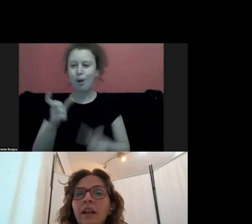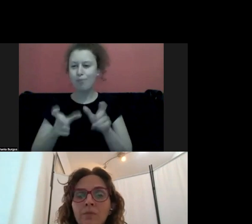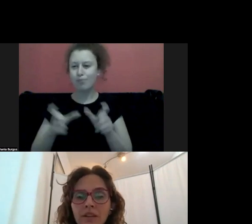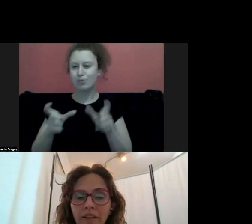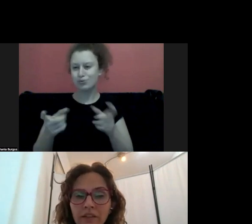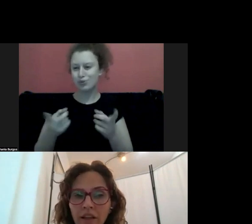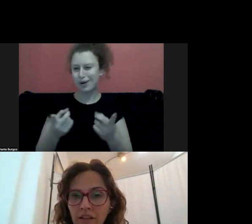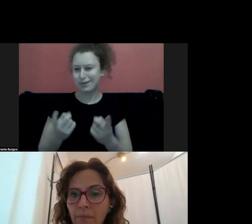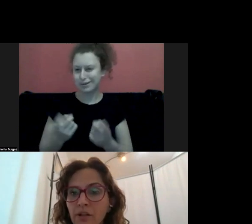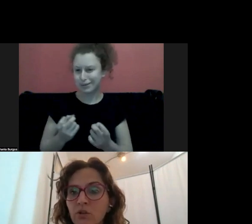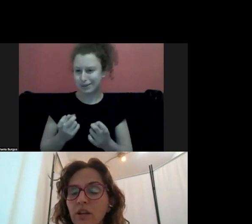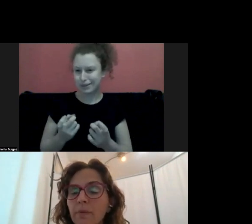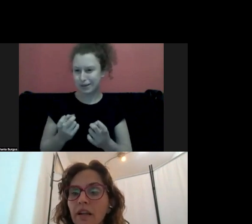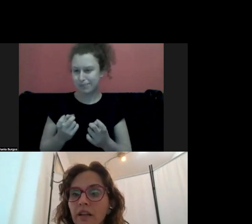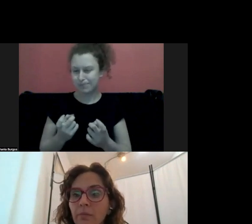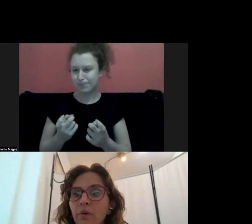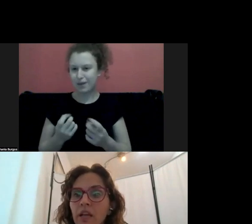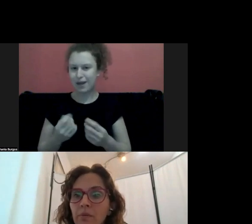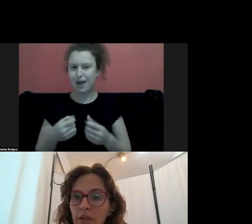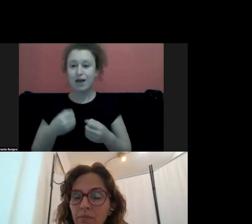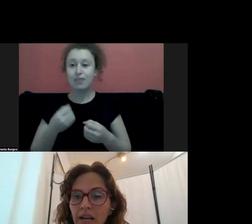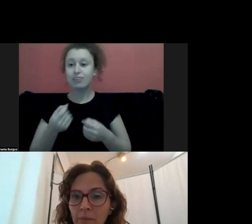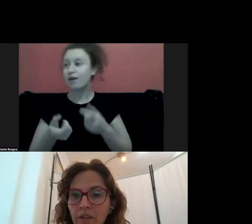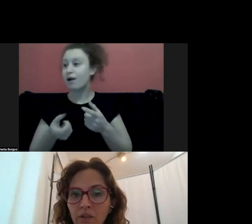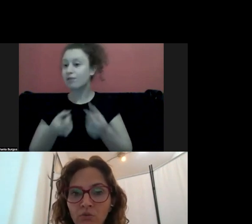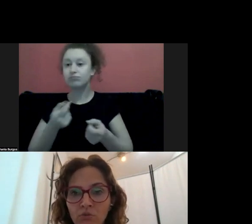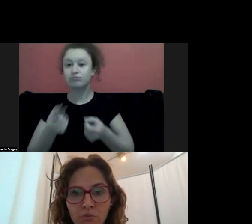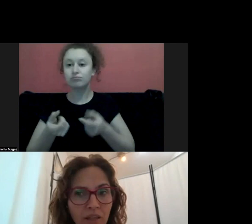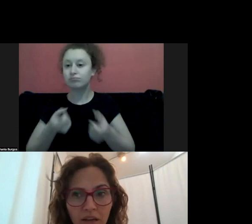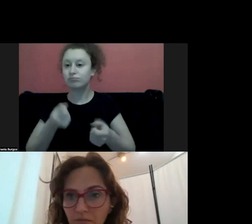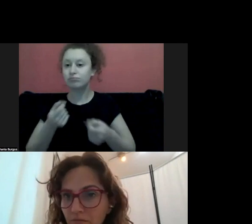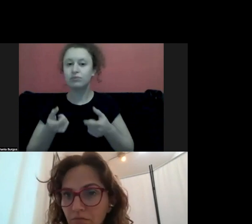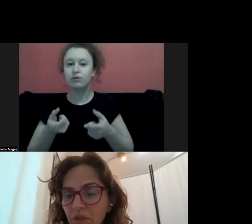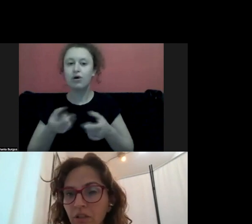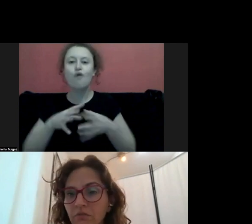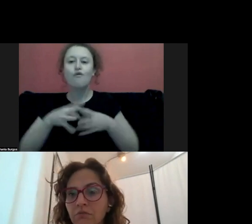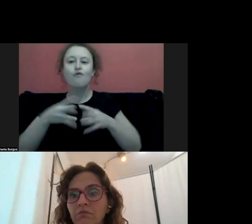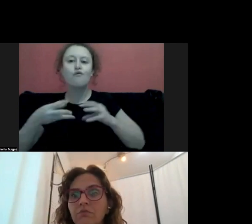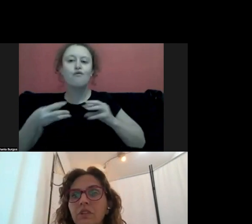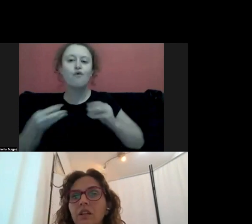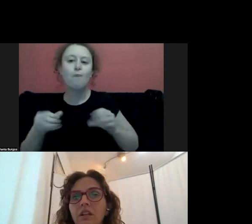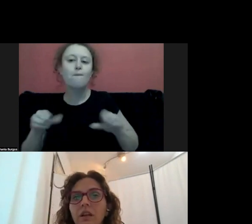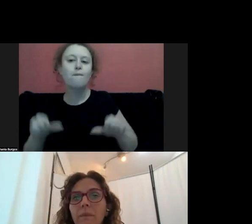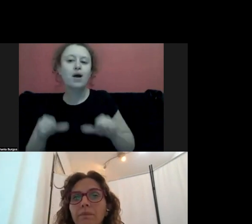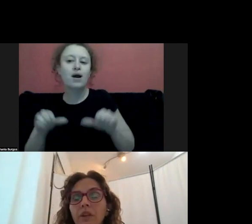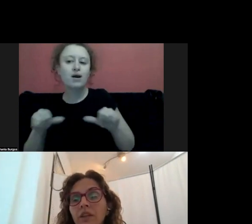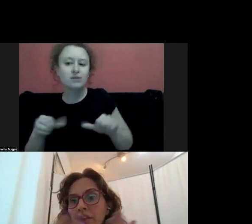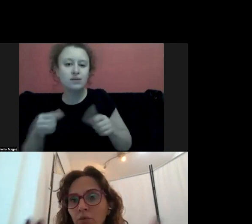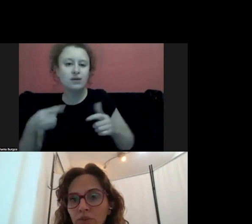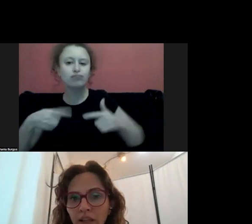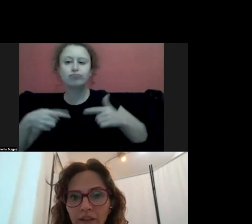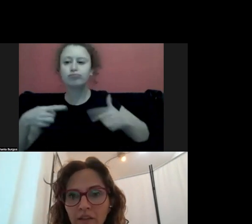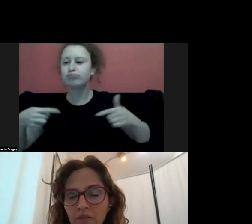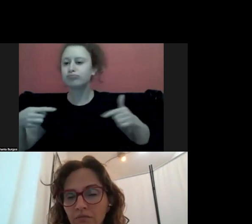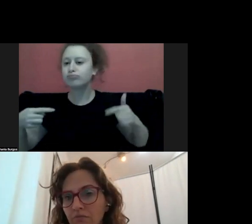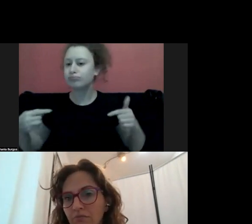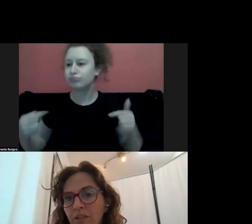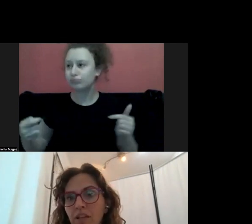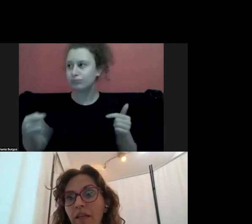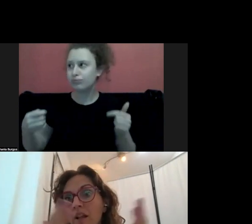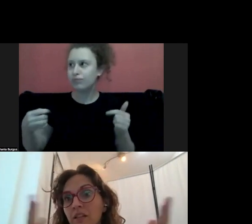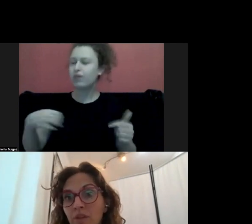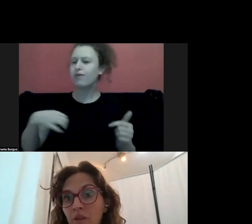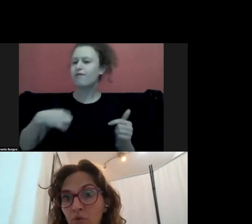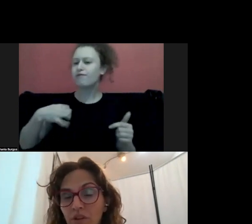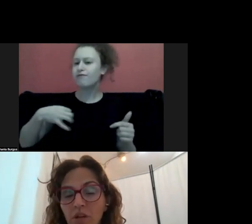aportar herramientas a esa persona para que pueda vivir plenamente su vida sin dificultades más